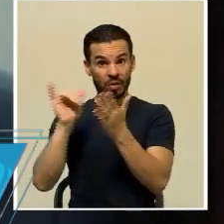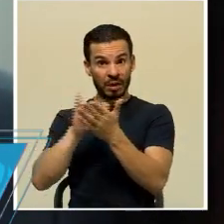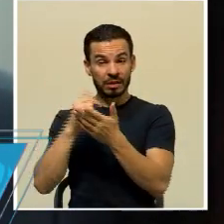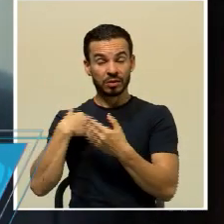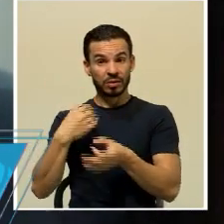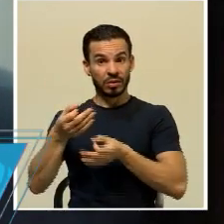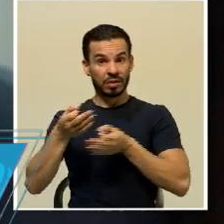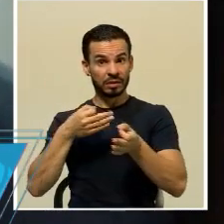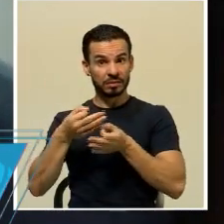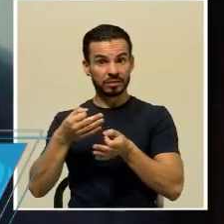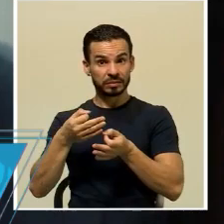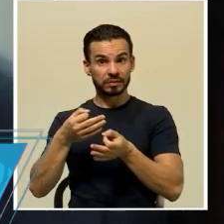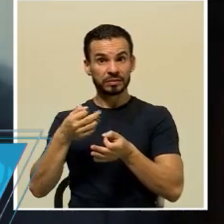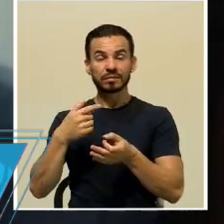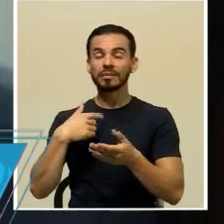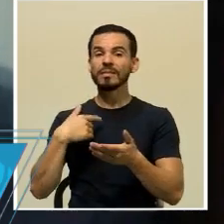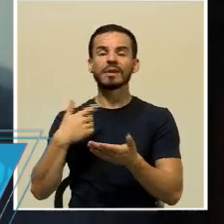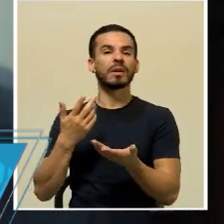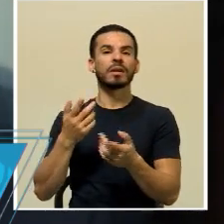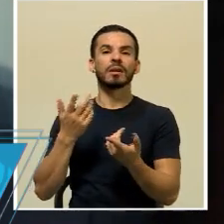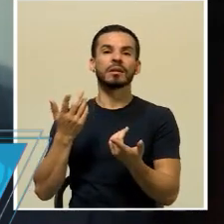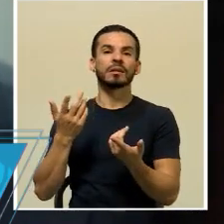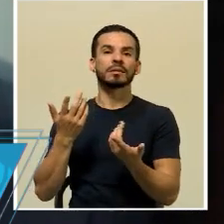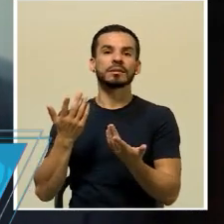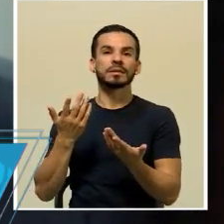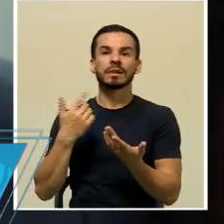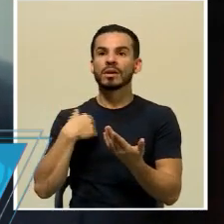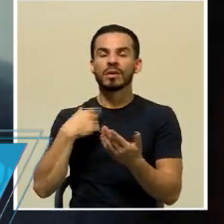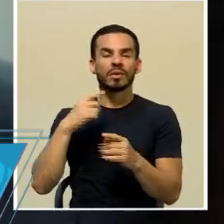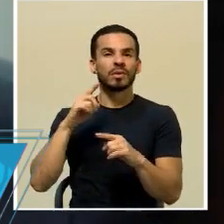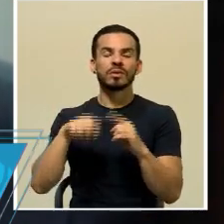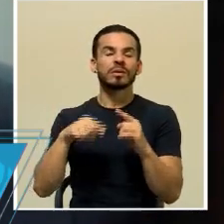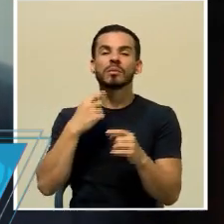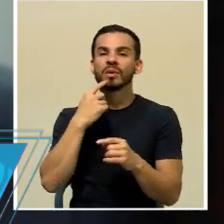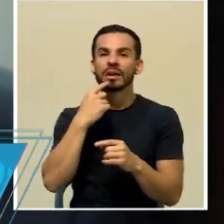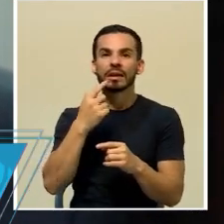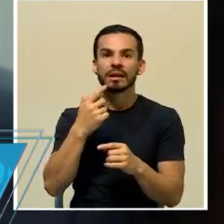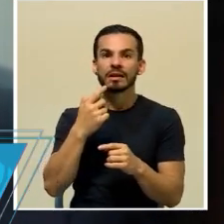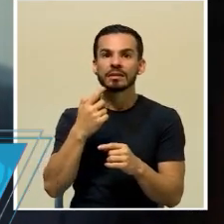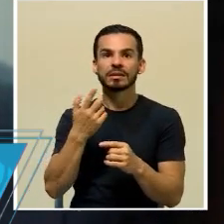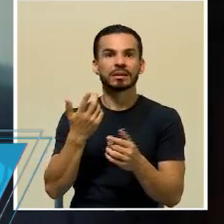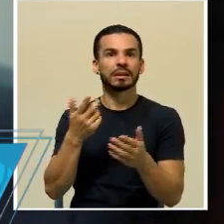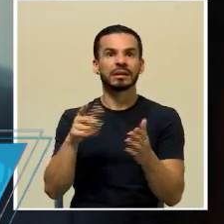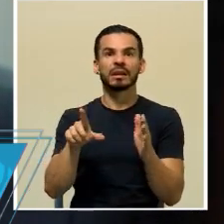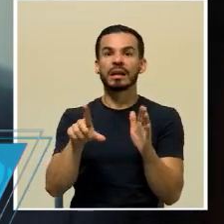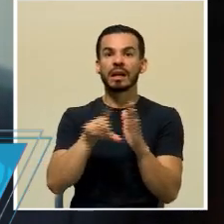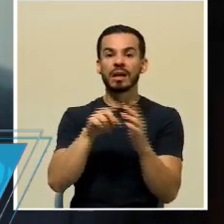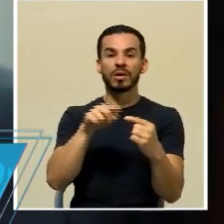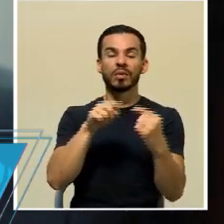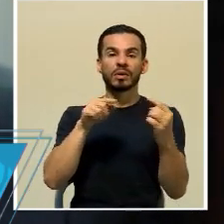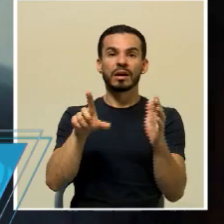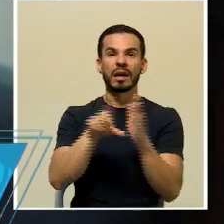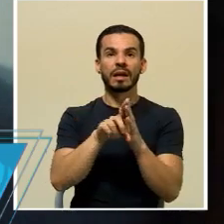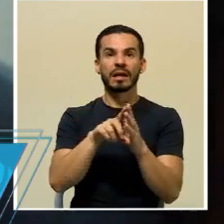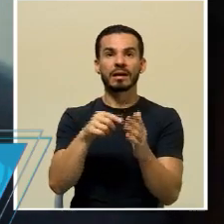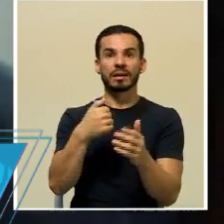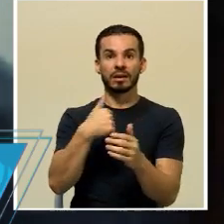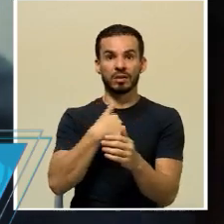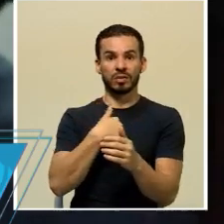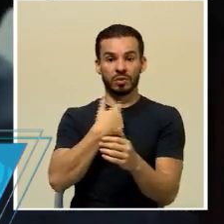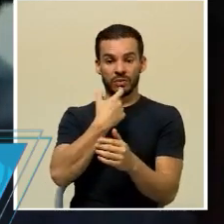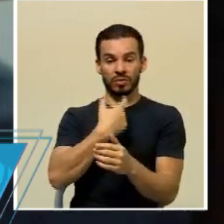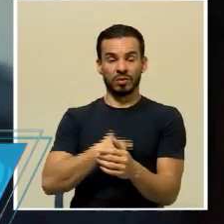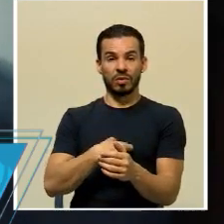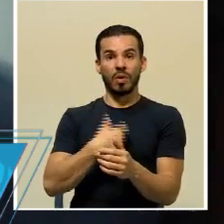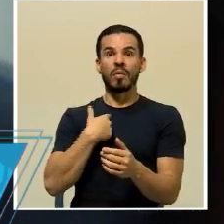estoy explicando, sería totalmente ridículo, ilegal, contrario a la ley, decir que yo, porque